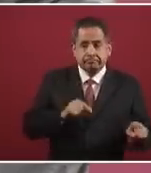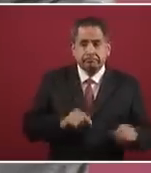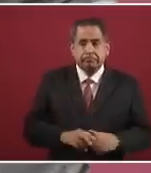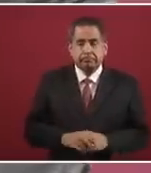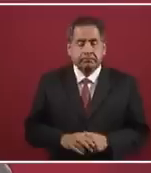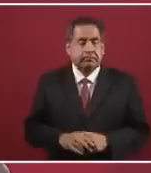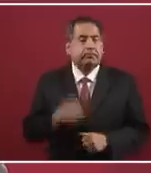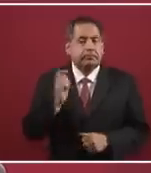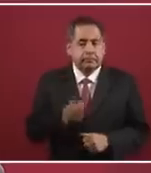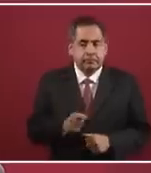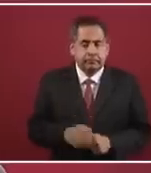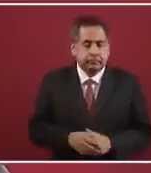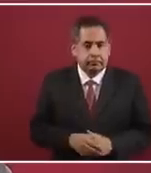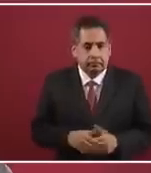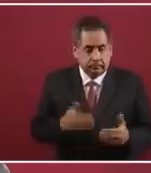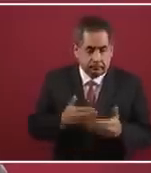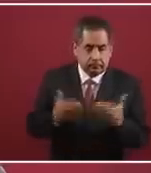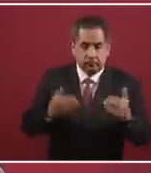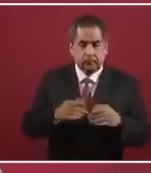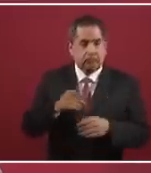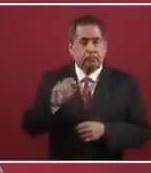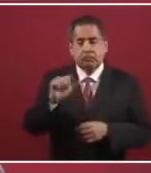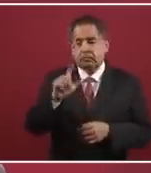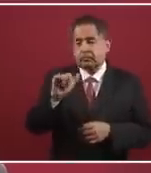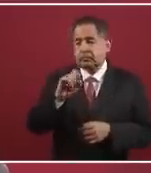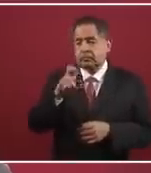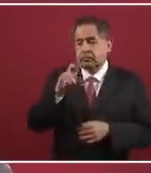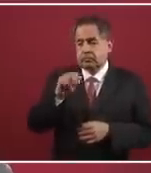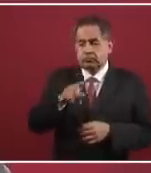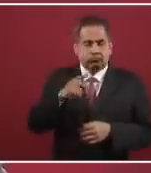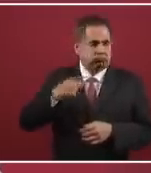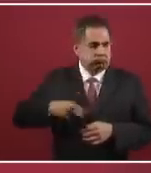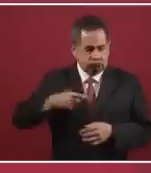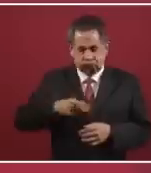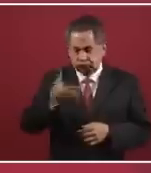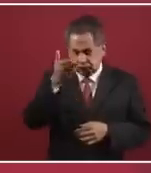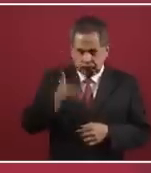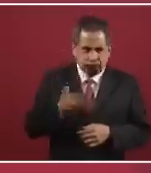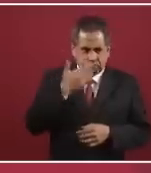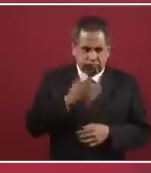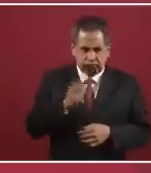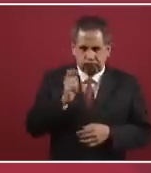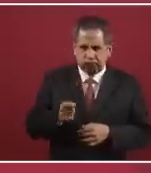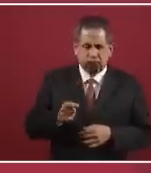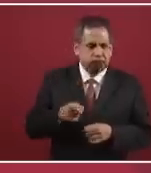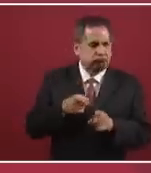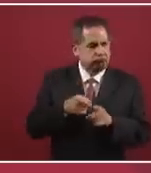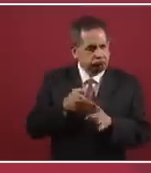entonces ahora alejandro xerez es un agente con